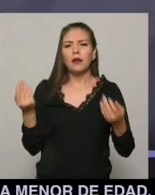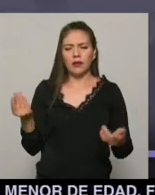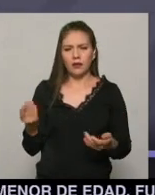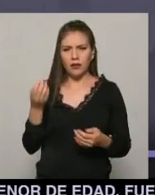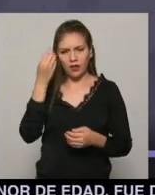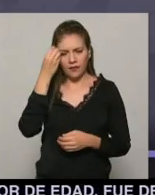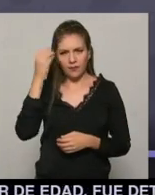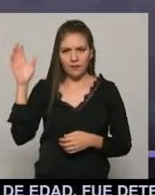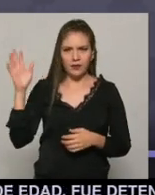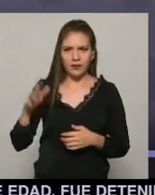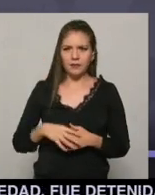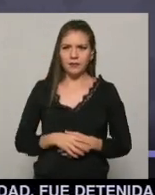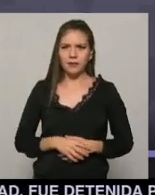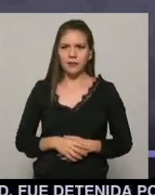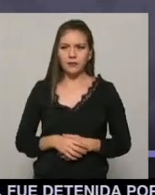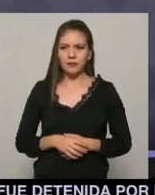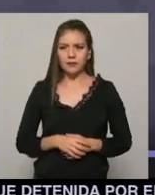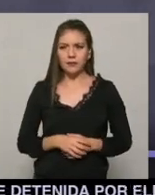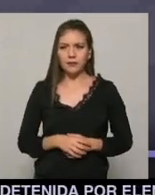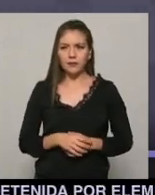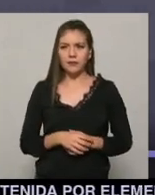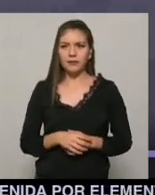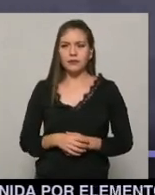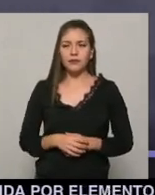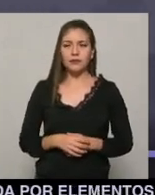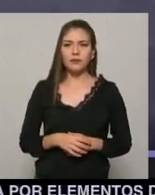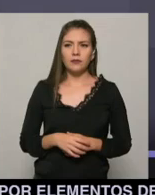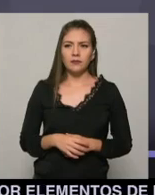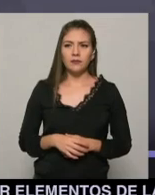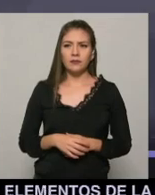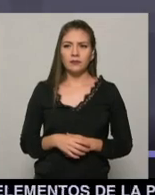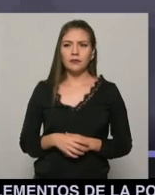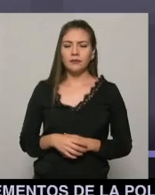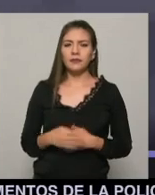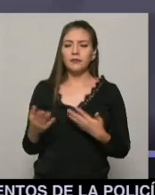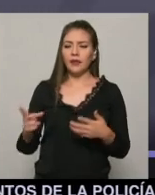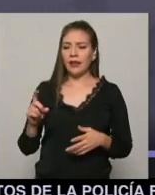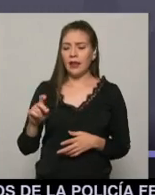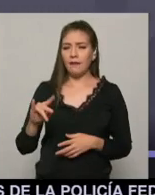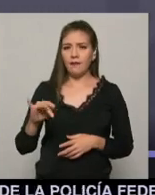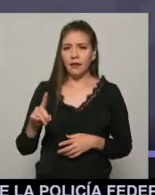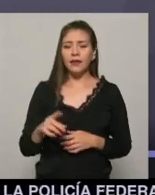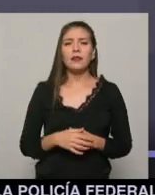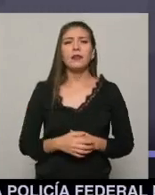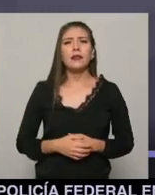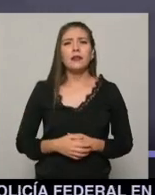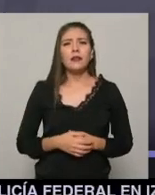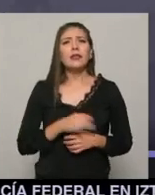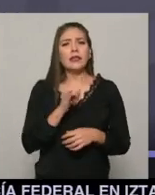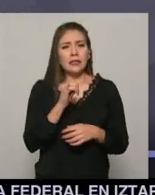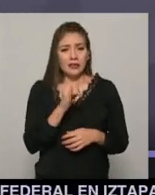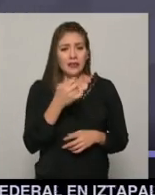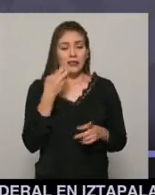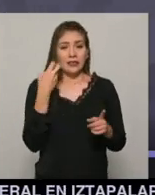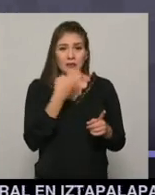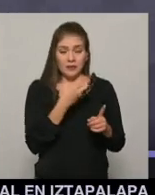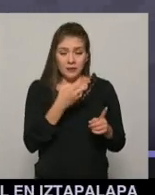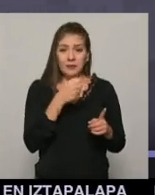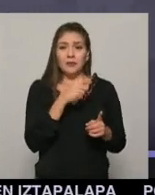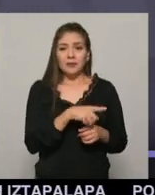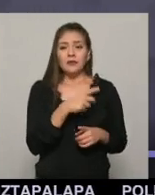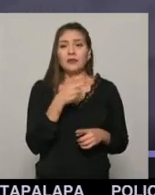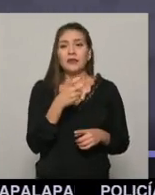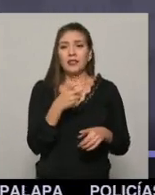ataque. David. Sí, yo creo que justo un poco lo que decía Fernando, a lo mejor no me expliqué, ¿no? Pero justo el tema de